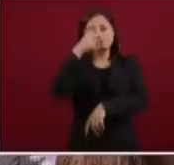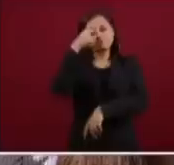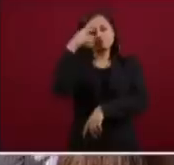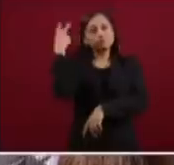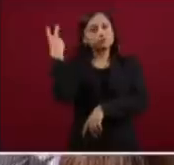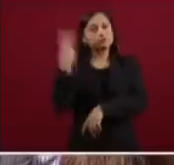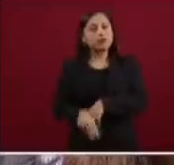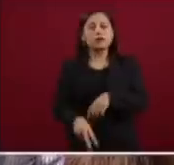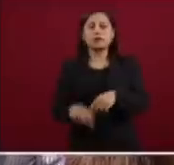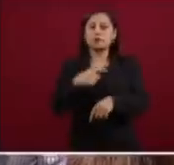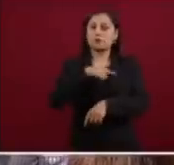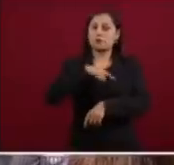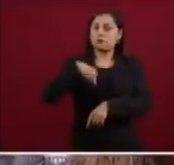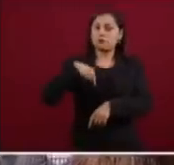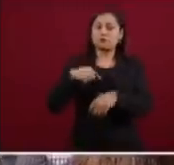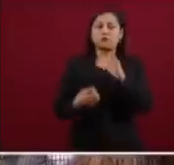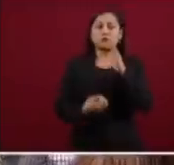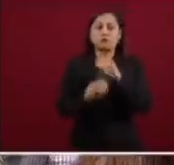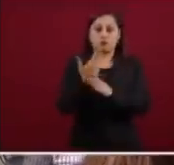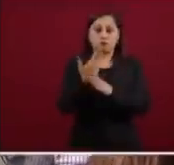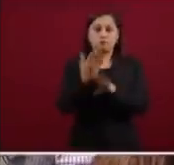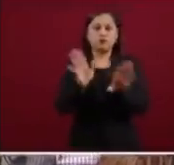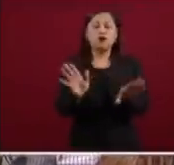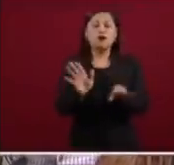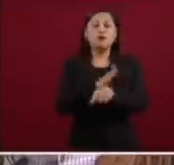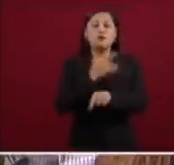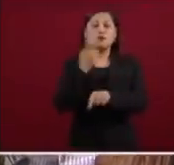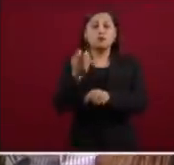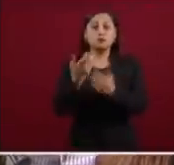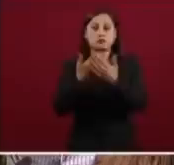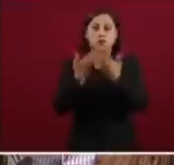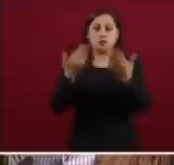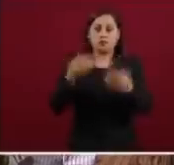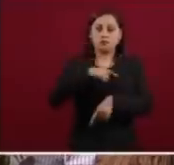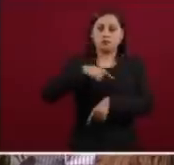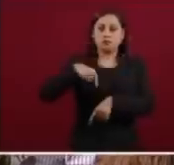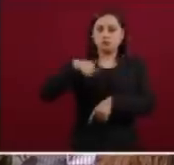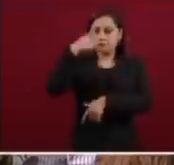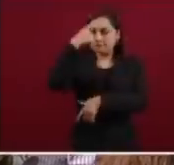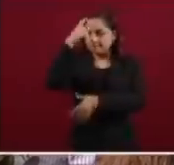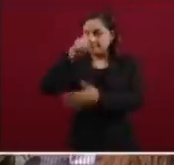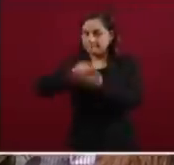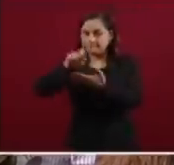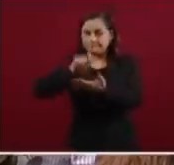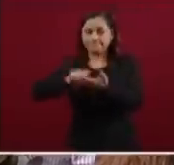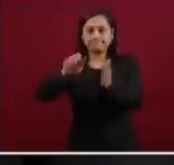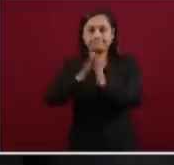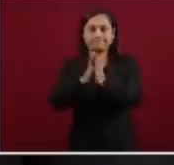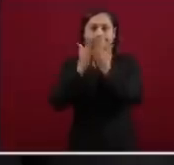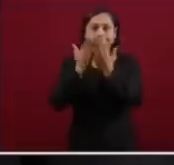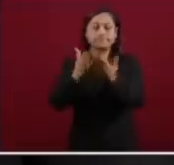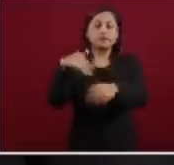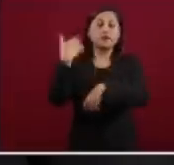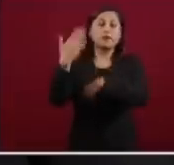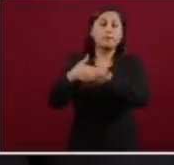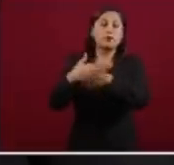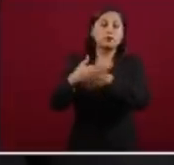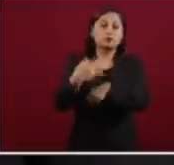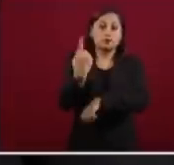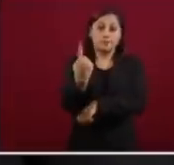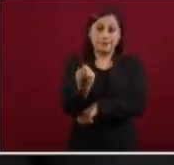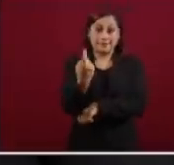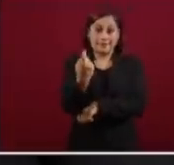y por eso estamos escribiendo este libro y el día primero se da a conocer